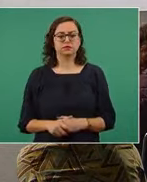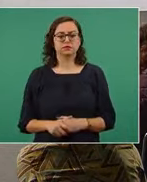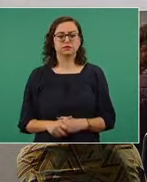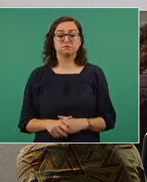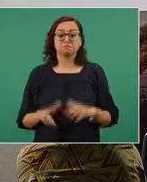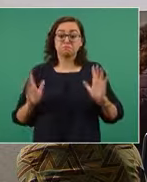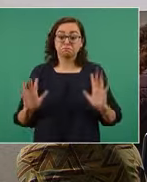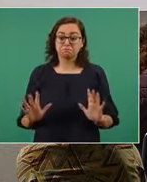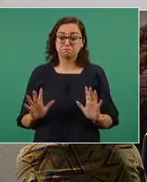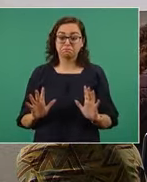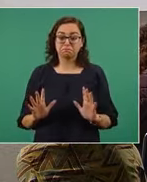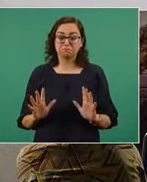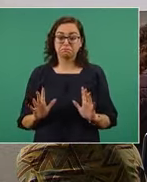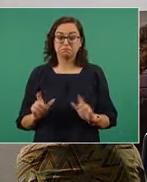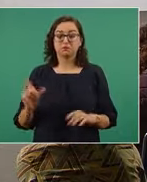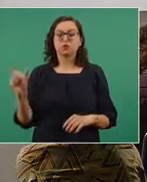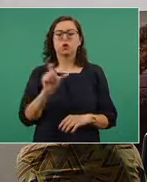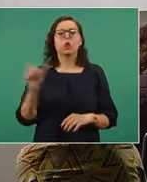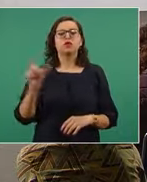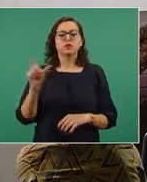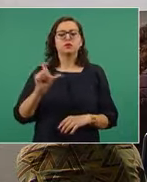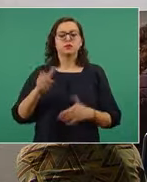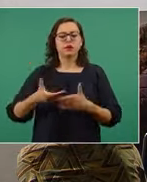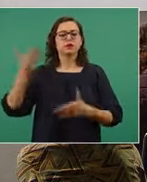ubicarnos en el tiempo. ¿Cuándo fue esto?